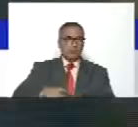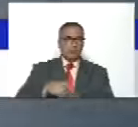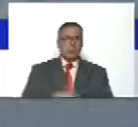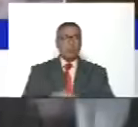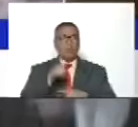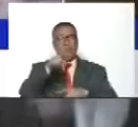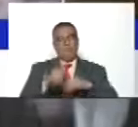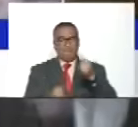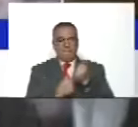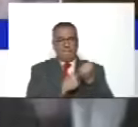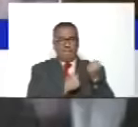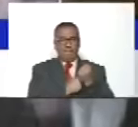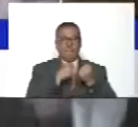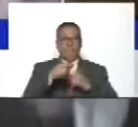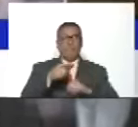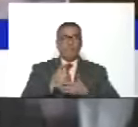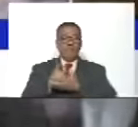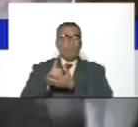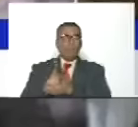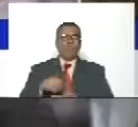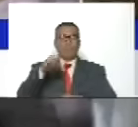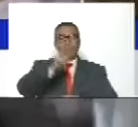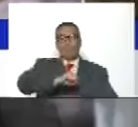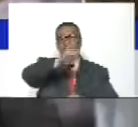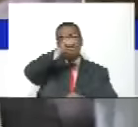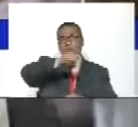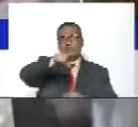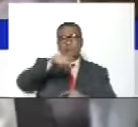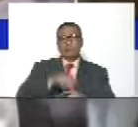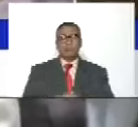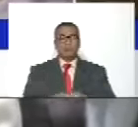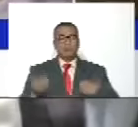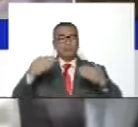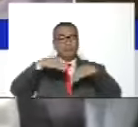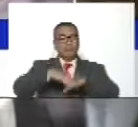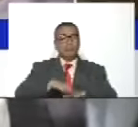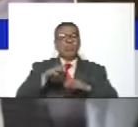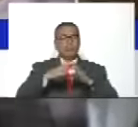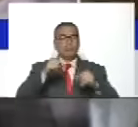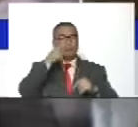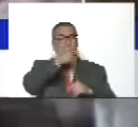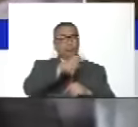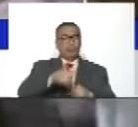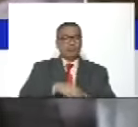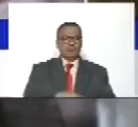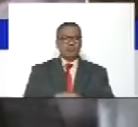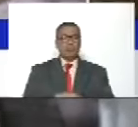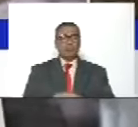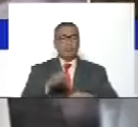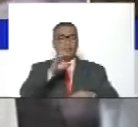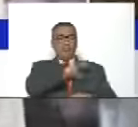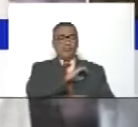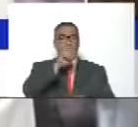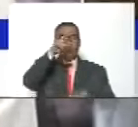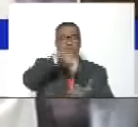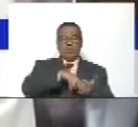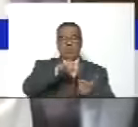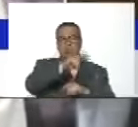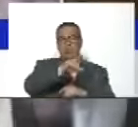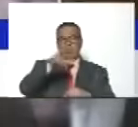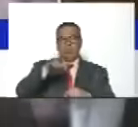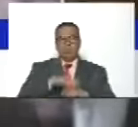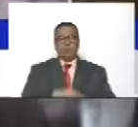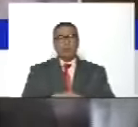para apoyar la cooperación sur-sur y la integración de los pueblos. En enero del